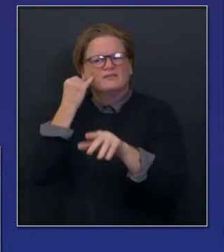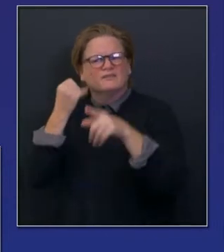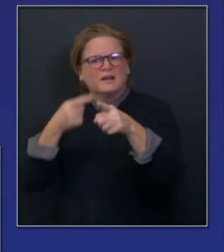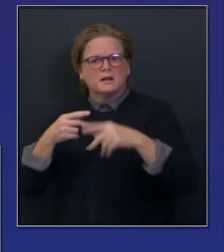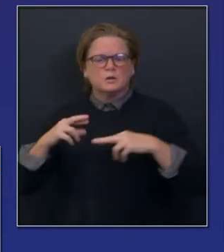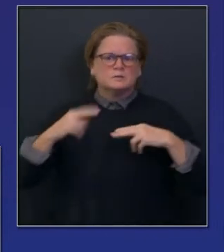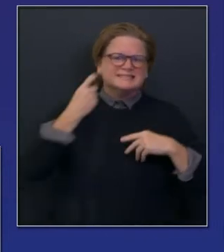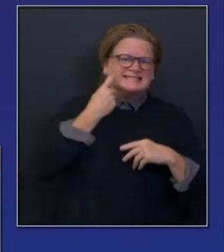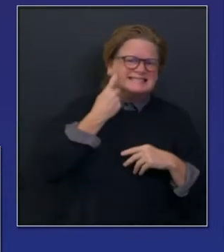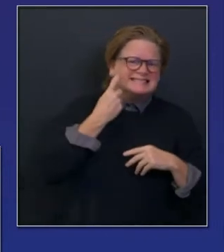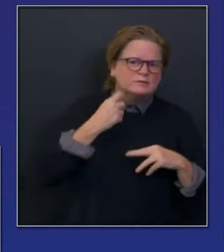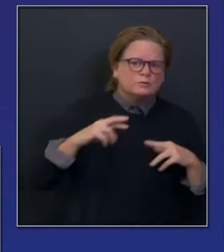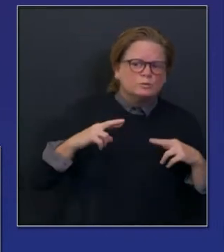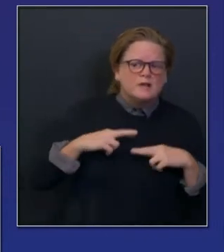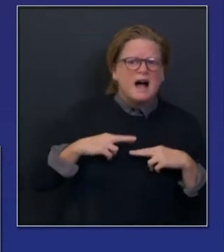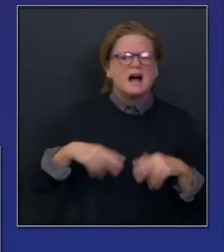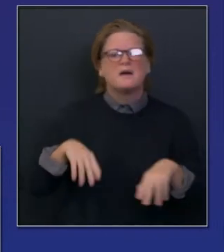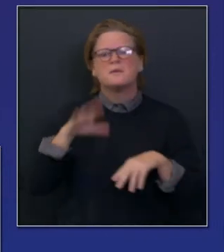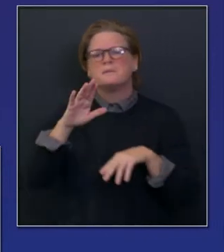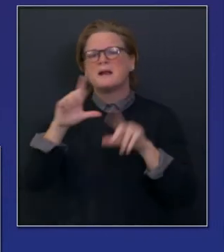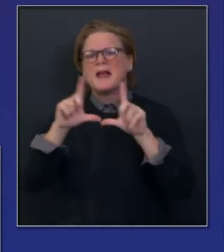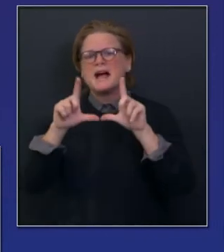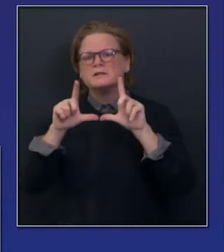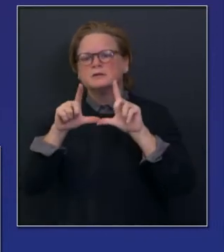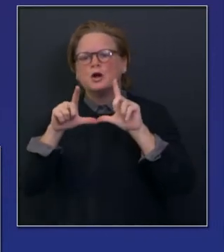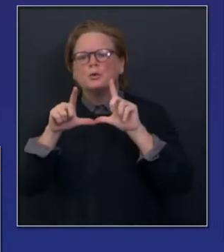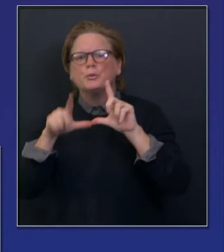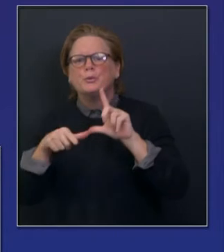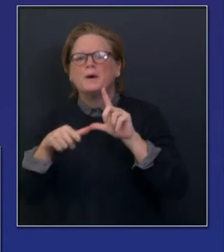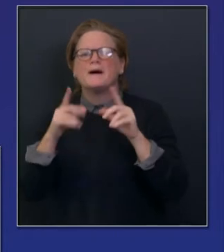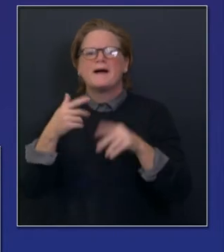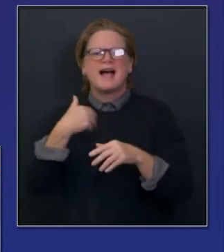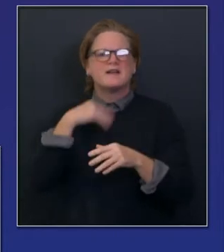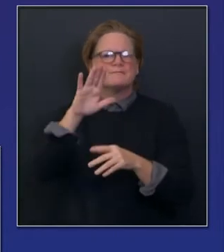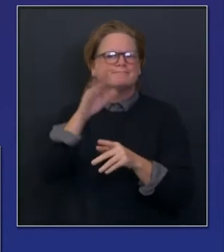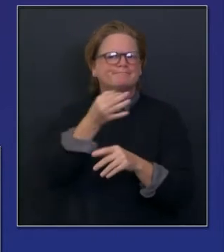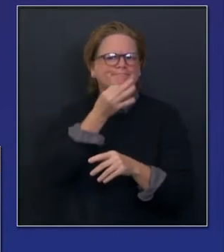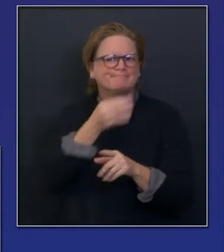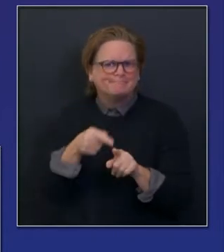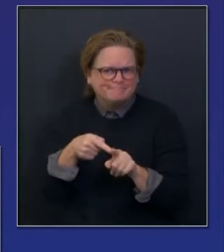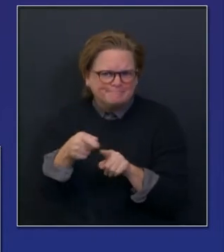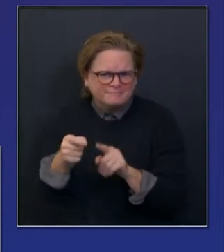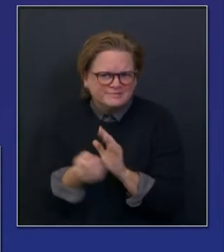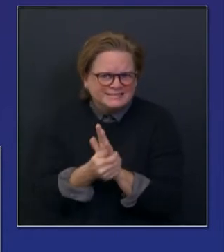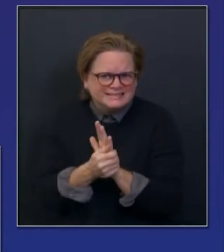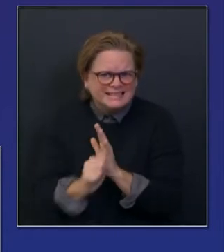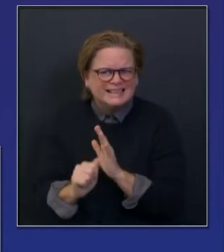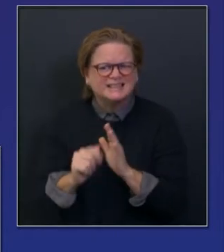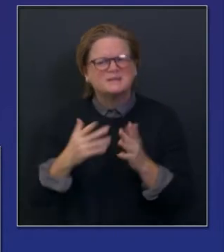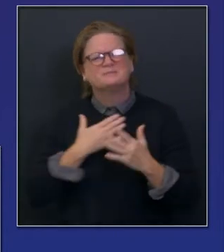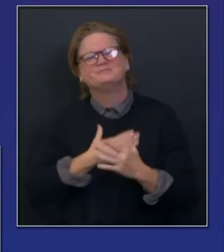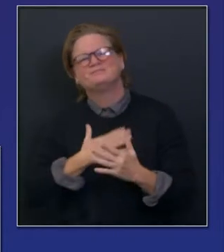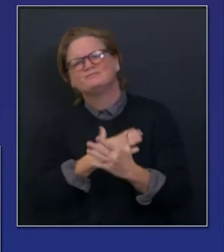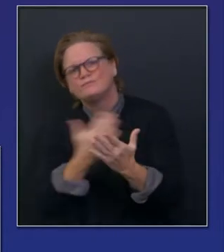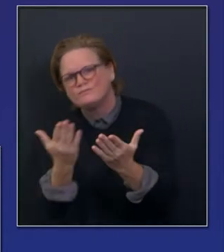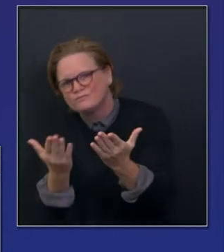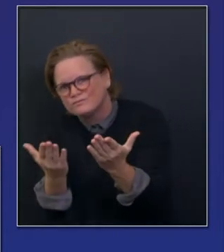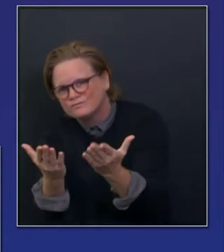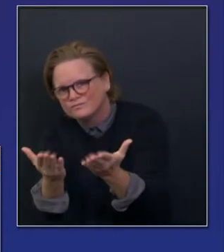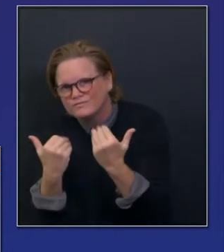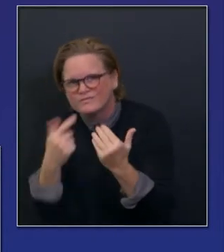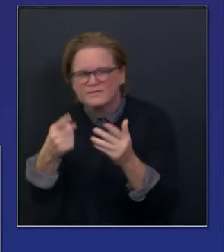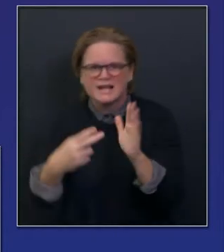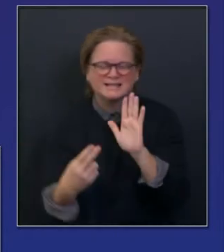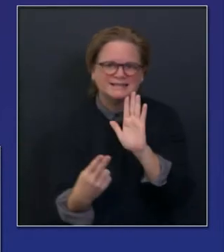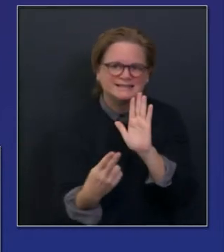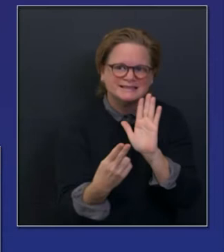sea, profesionales médicos que tienen licencia vencida y tienen un servicio especial que quieren ofrecer a California, queremos ayudar a